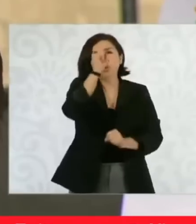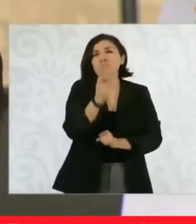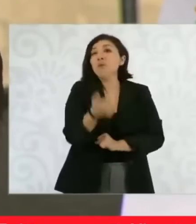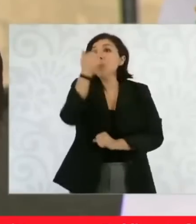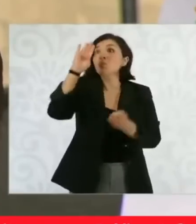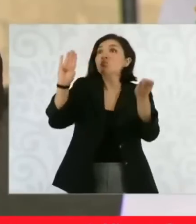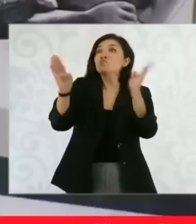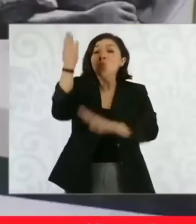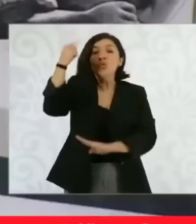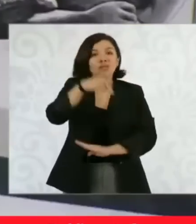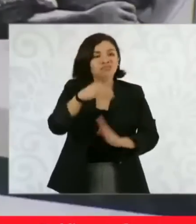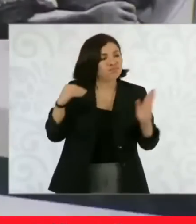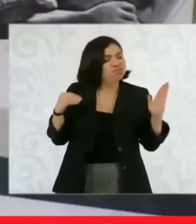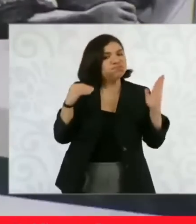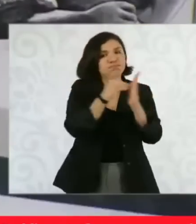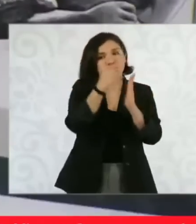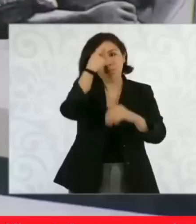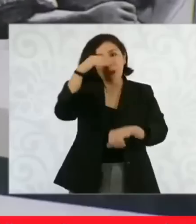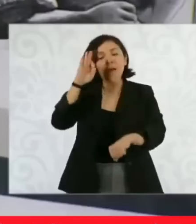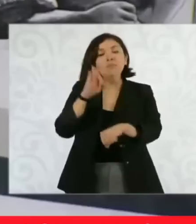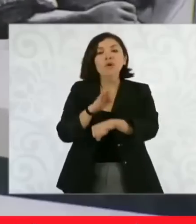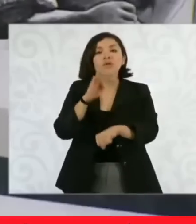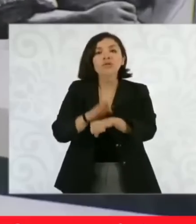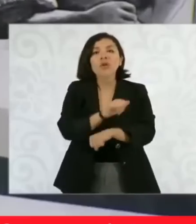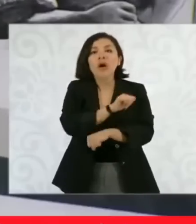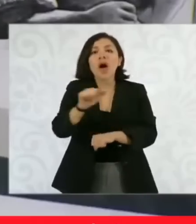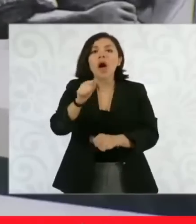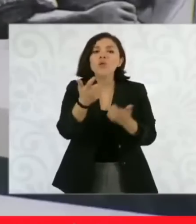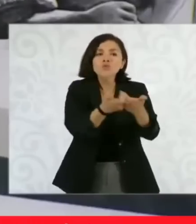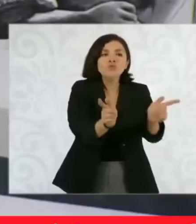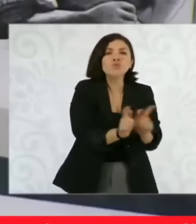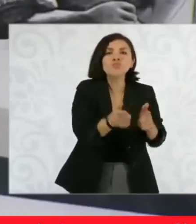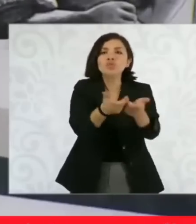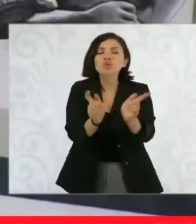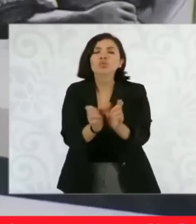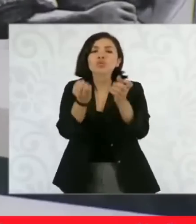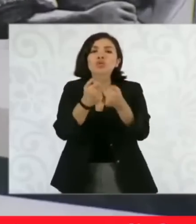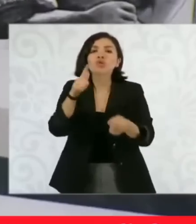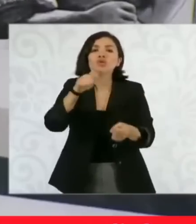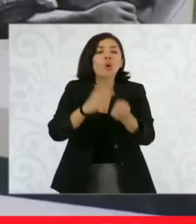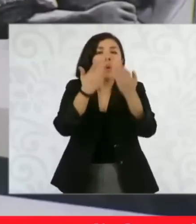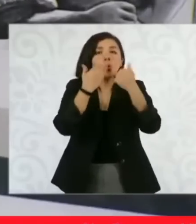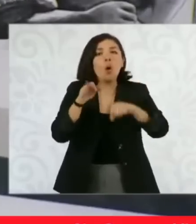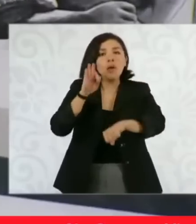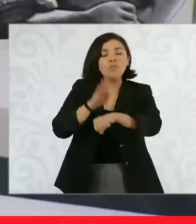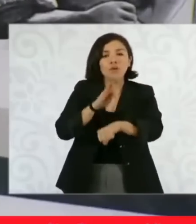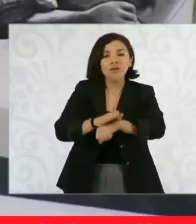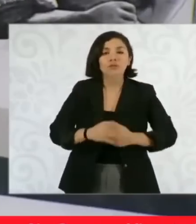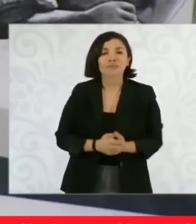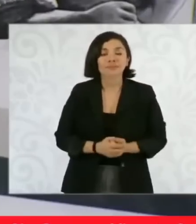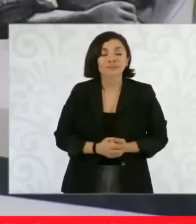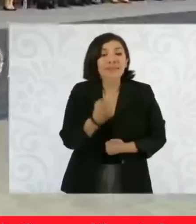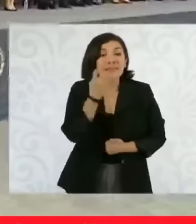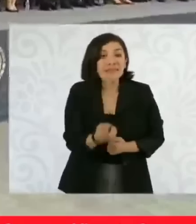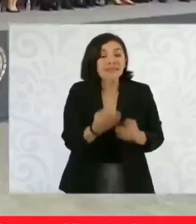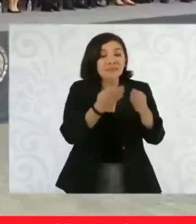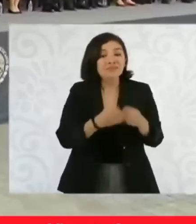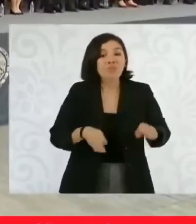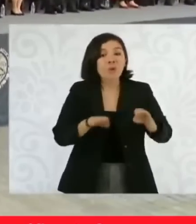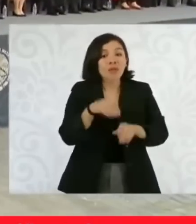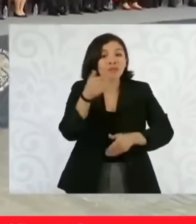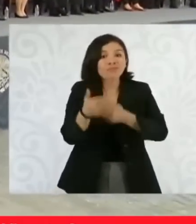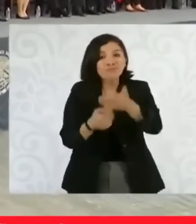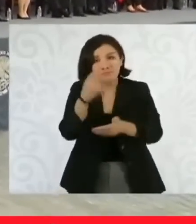mundo en consagrar la protección a grupos sociales desprotegidos. Ese es el camino que